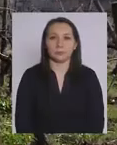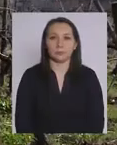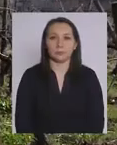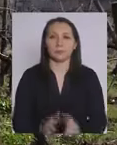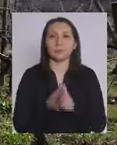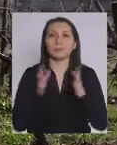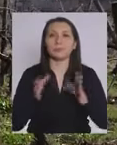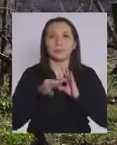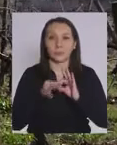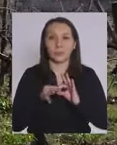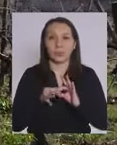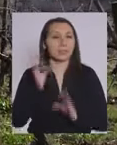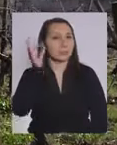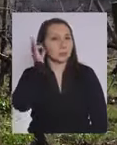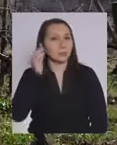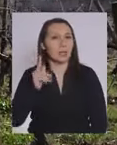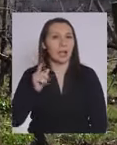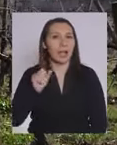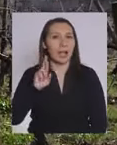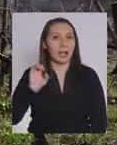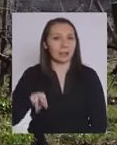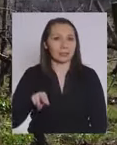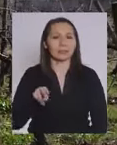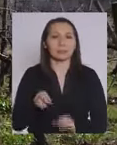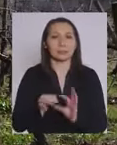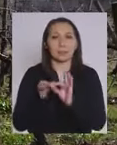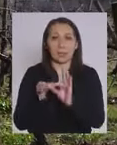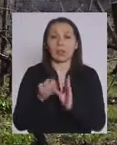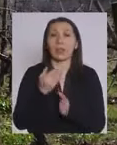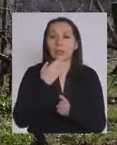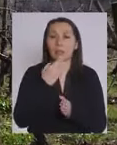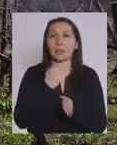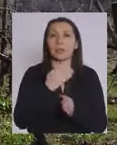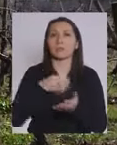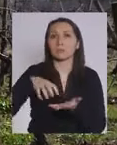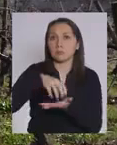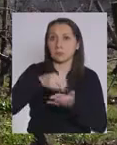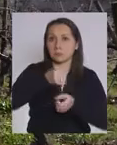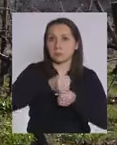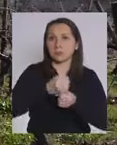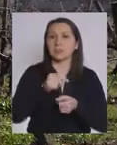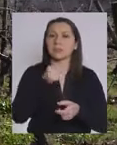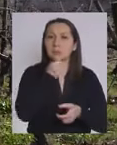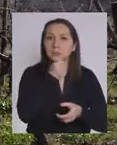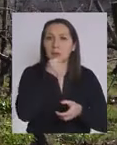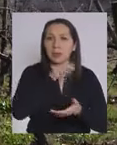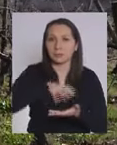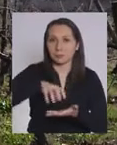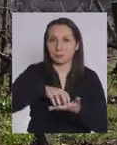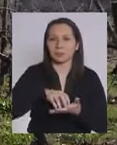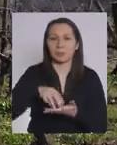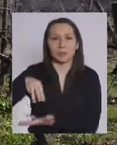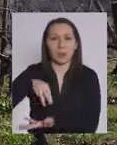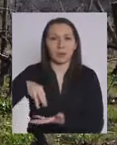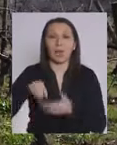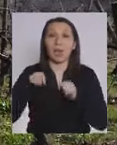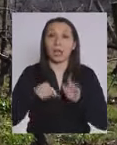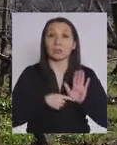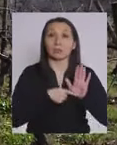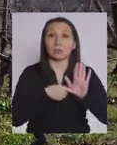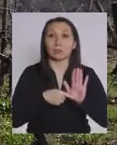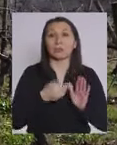muchas gracias cariño además agradezco que sea un medio local esta transmisión se llevó a